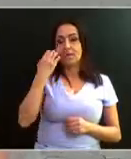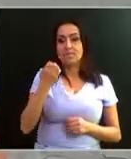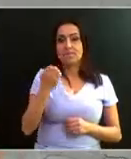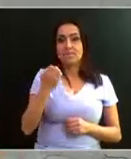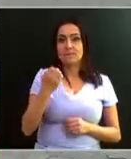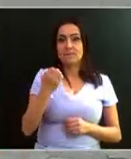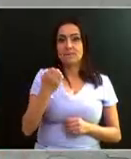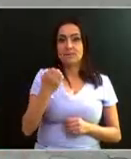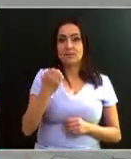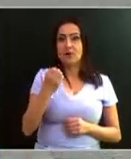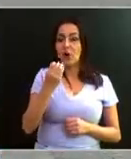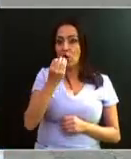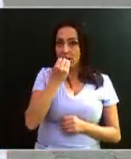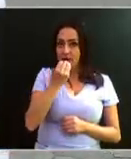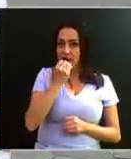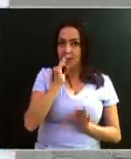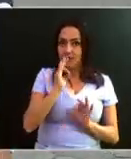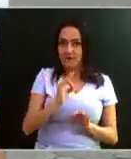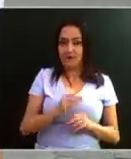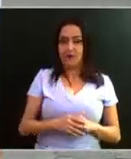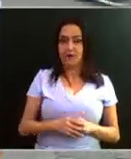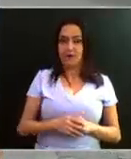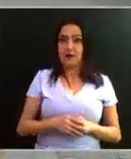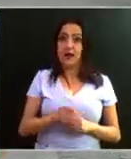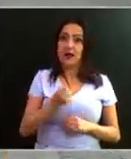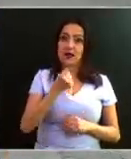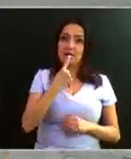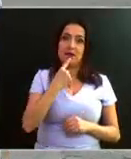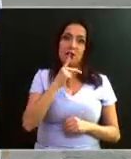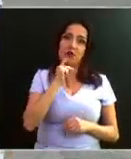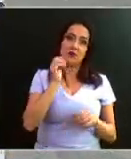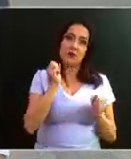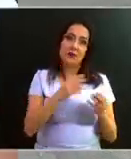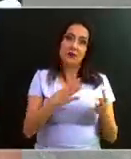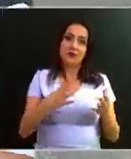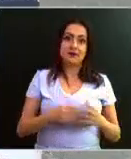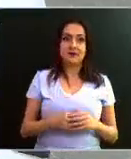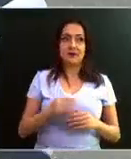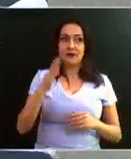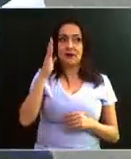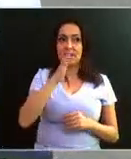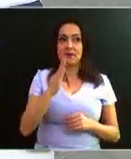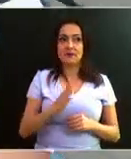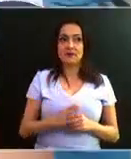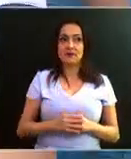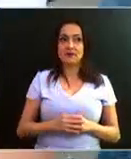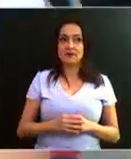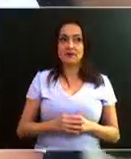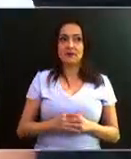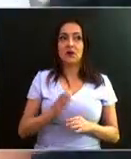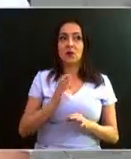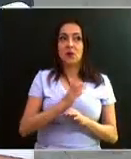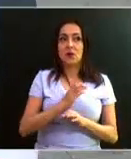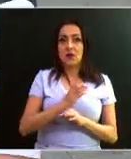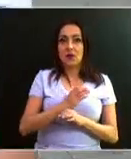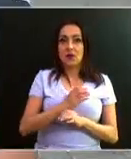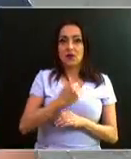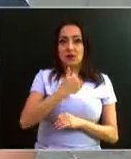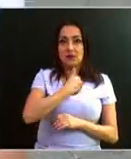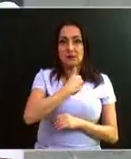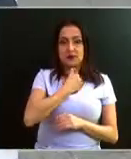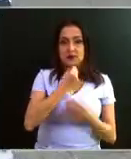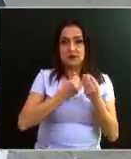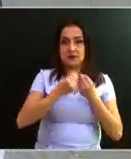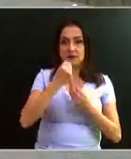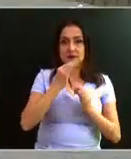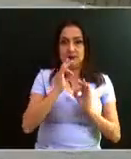uno alimentarse muy bien. Las pastillas no son milagrosas. Jamás de los jamás. Es cuidarse la